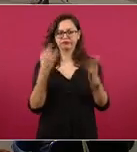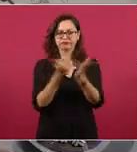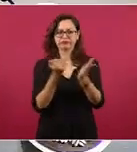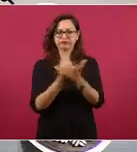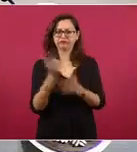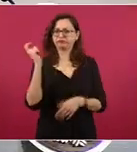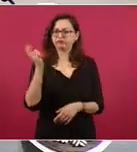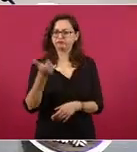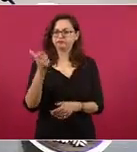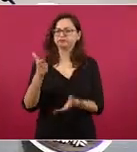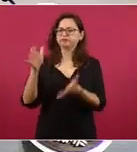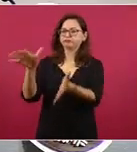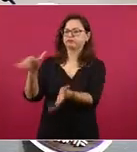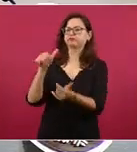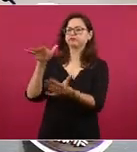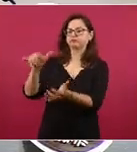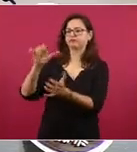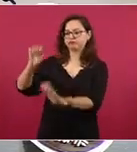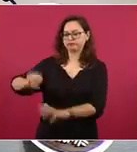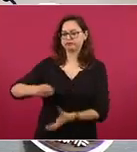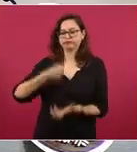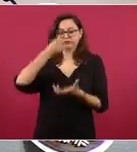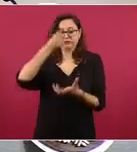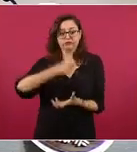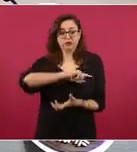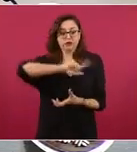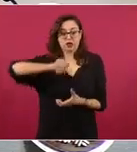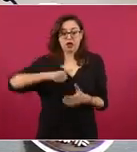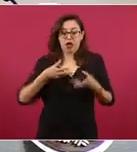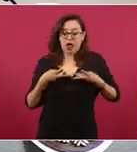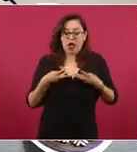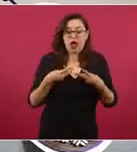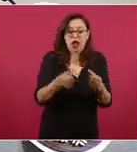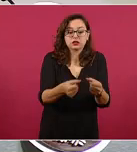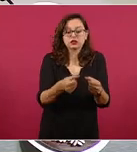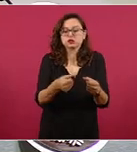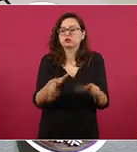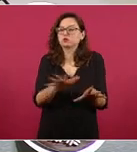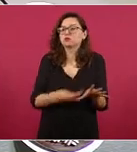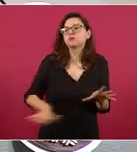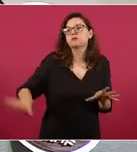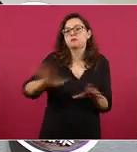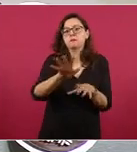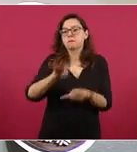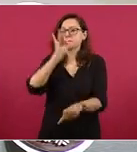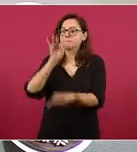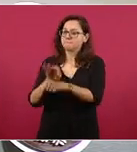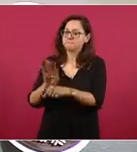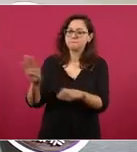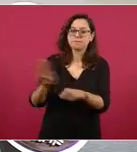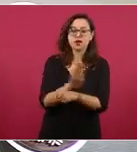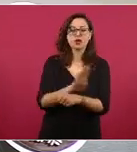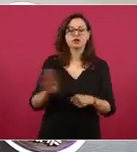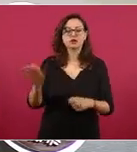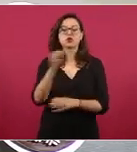gobierno que llevan al bienestar social de todas las mexicanas y los mexicanos. Desde el inicio de